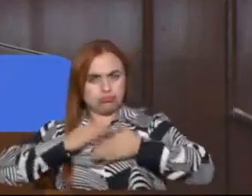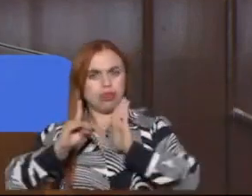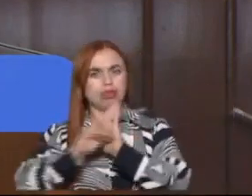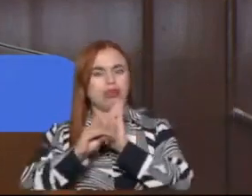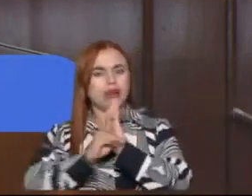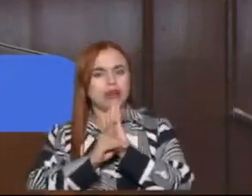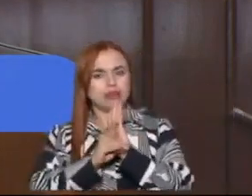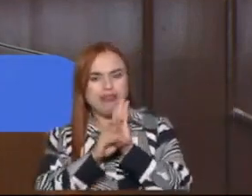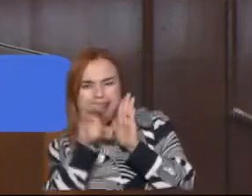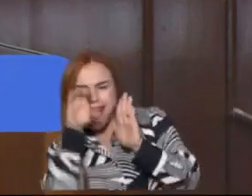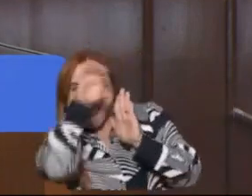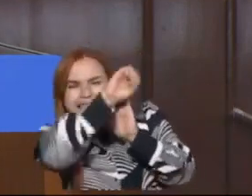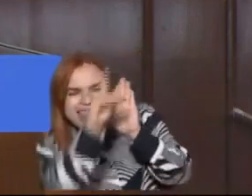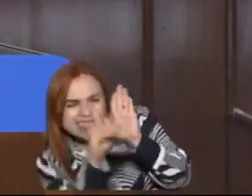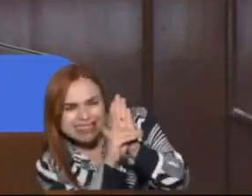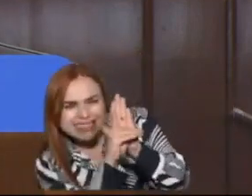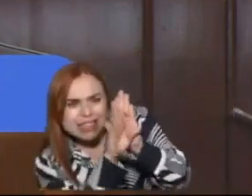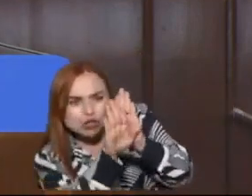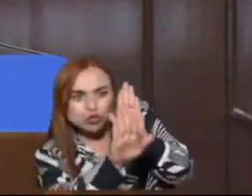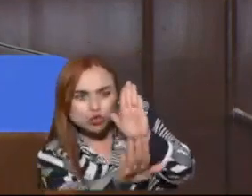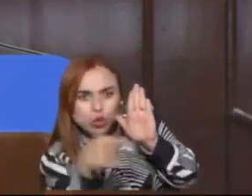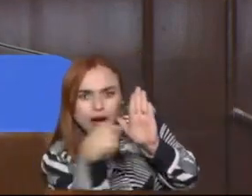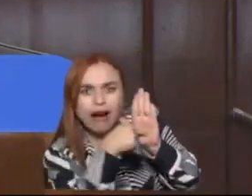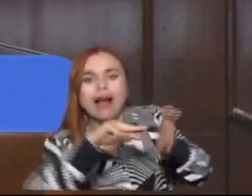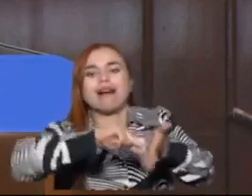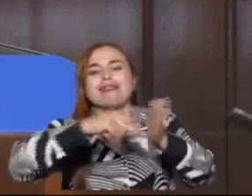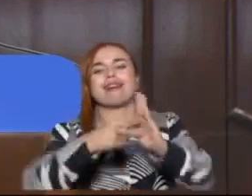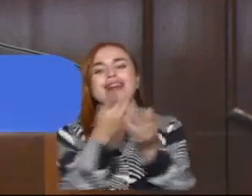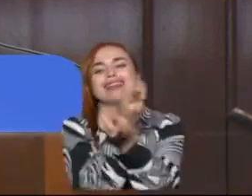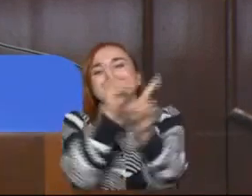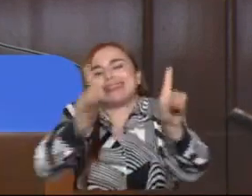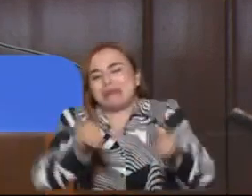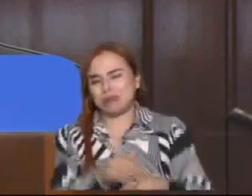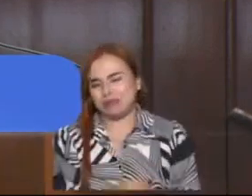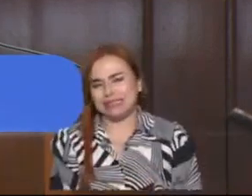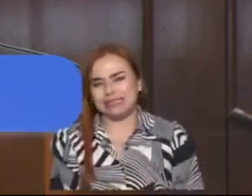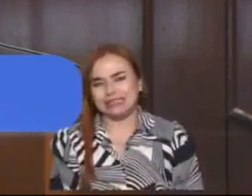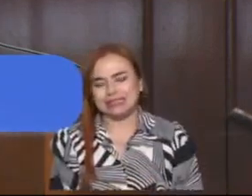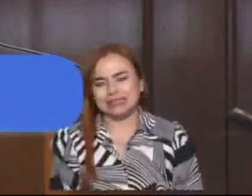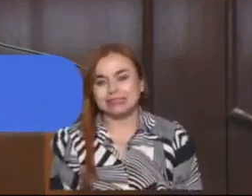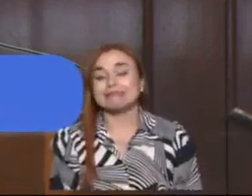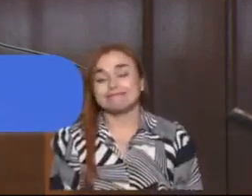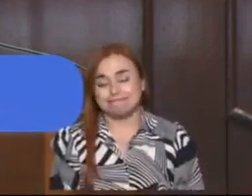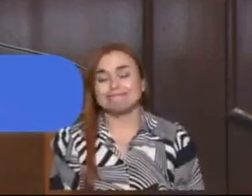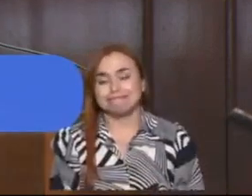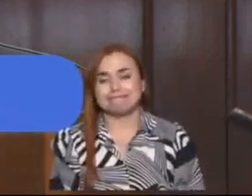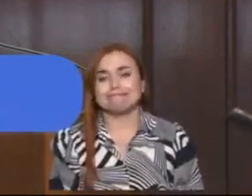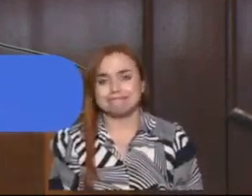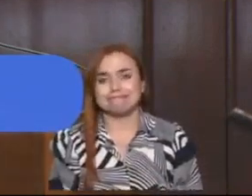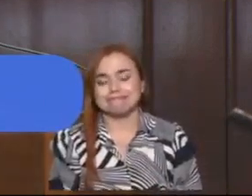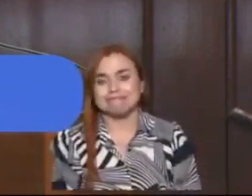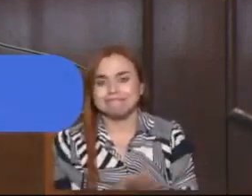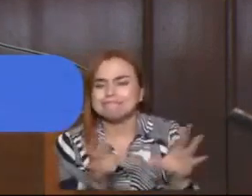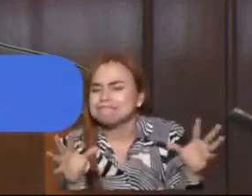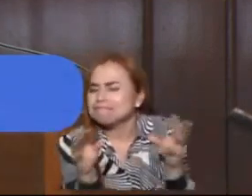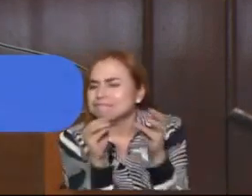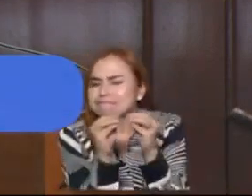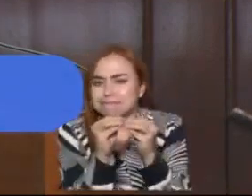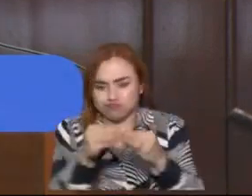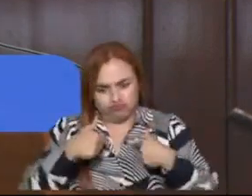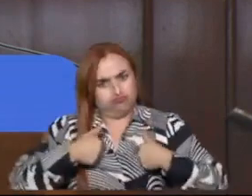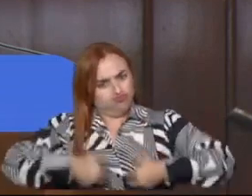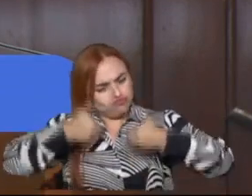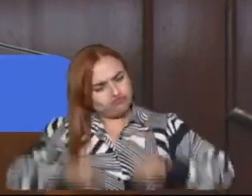reside la esencia de la democracia. Por otro lado, tengo el compromiso